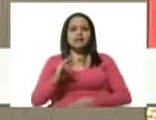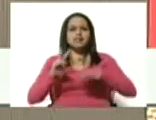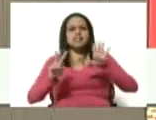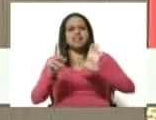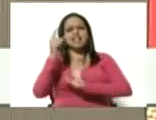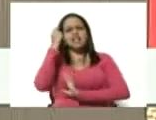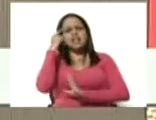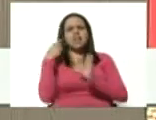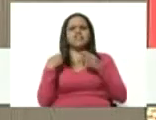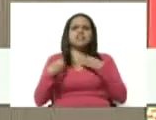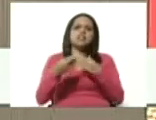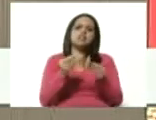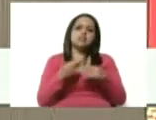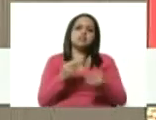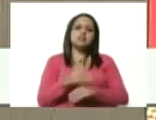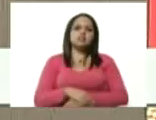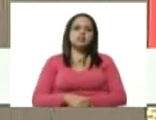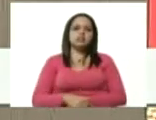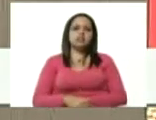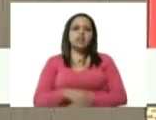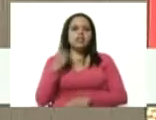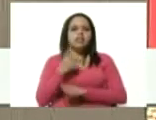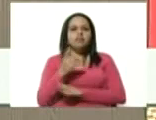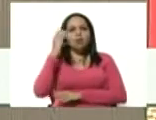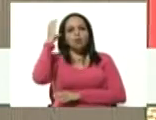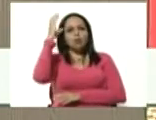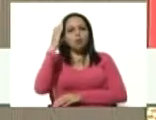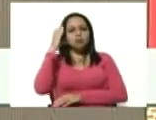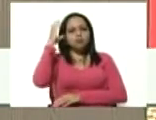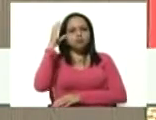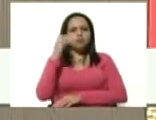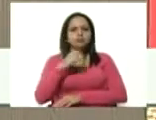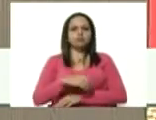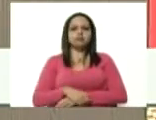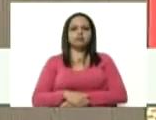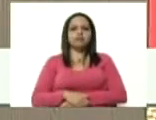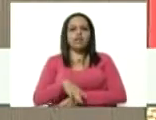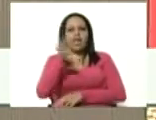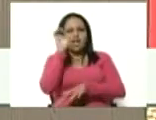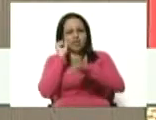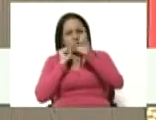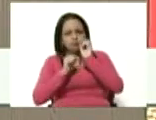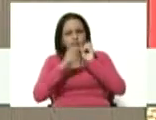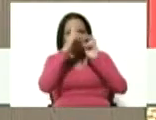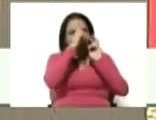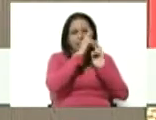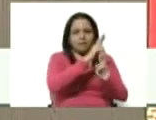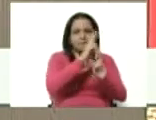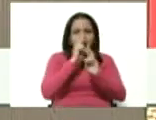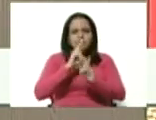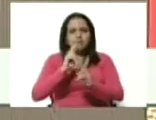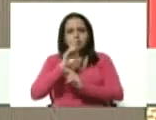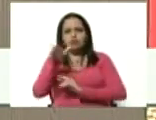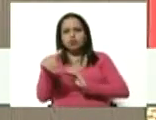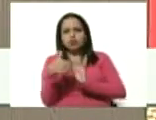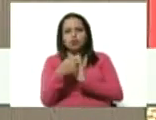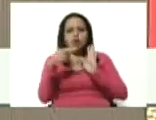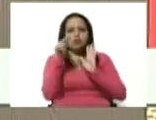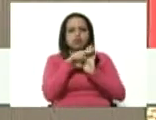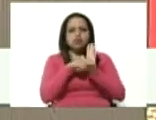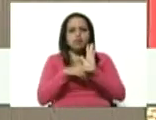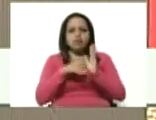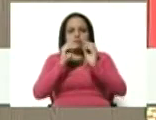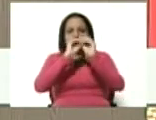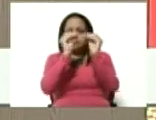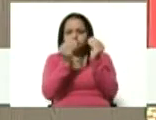de flexibilización, seamos conscientes, entendamos y respetemos todas las medidas que se